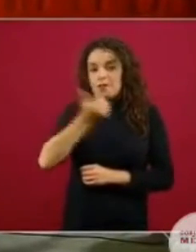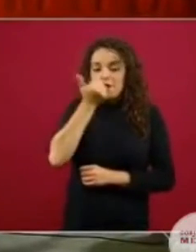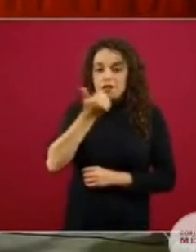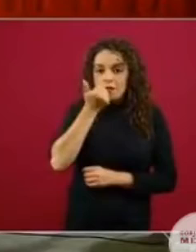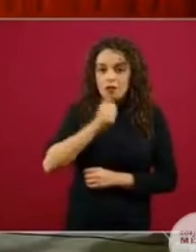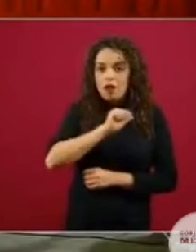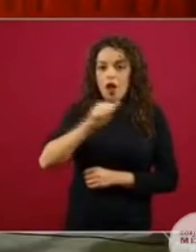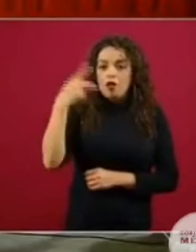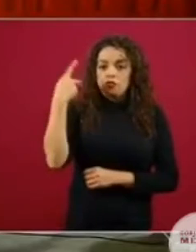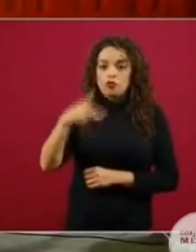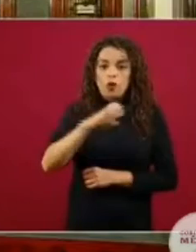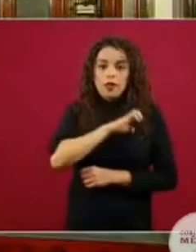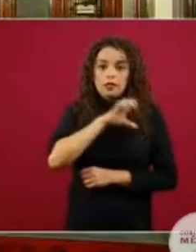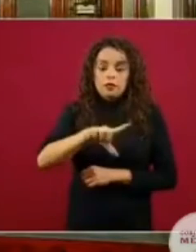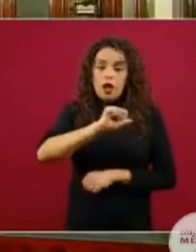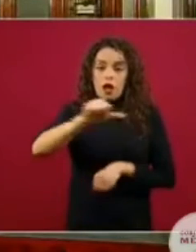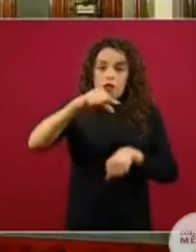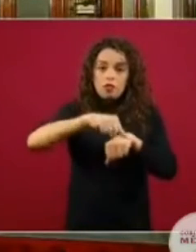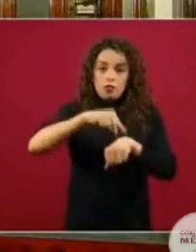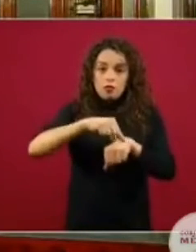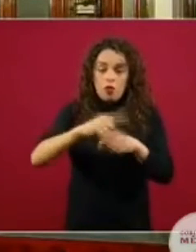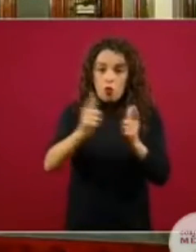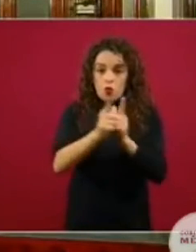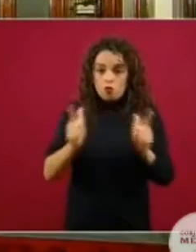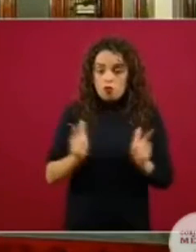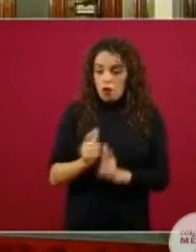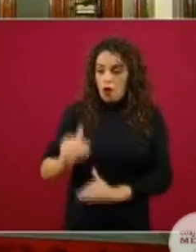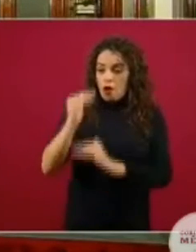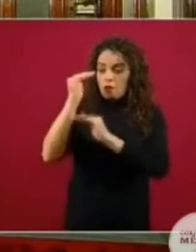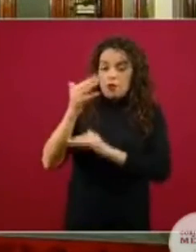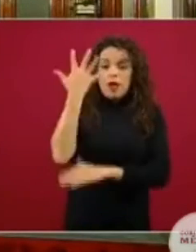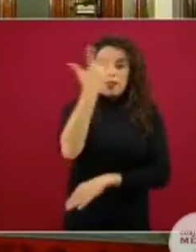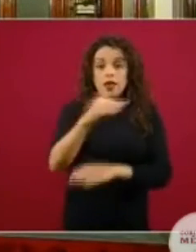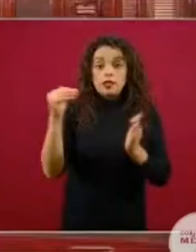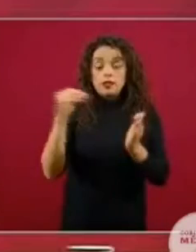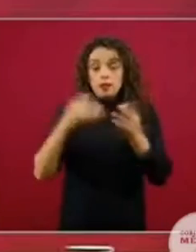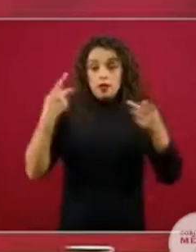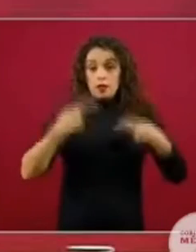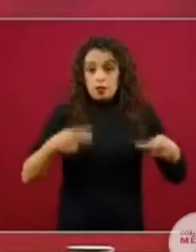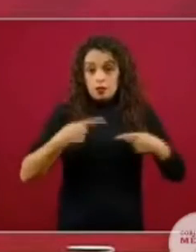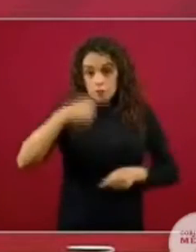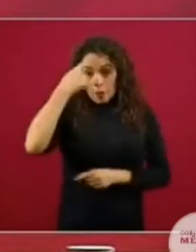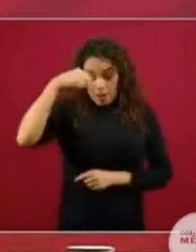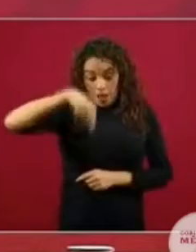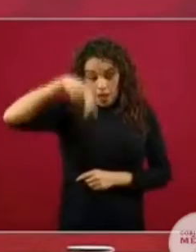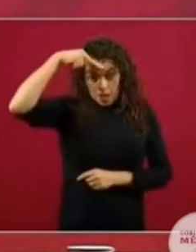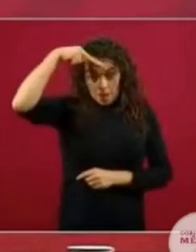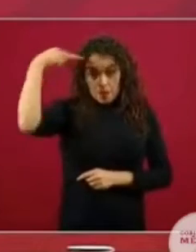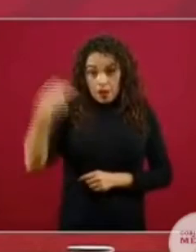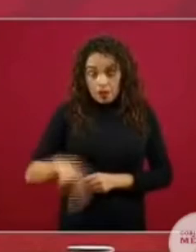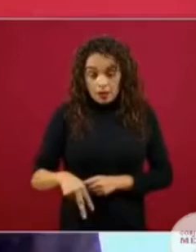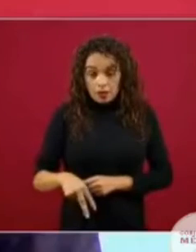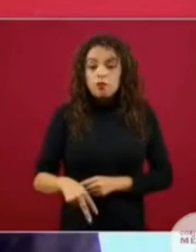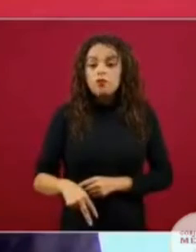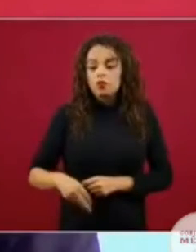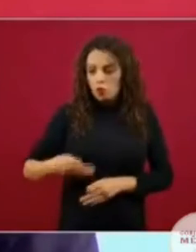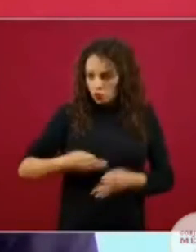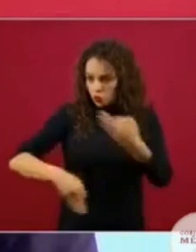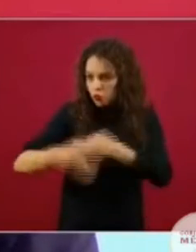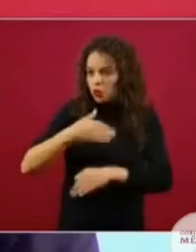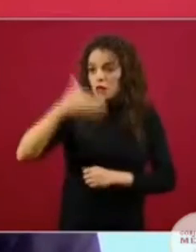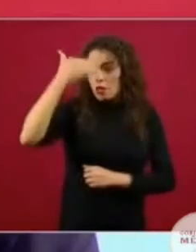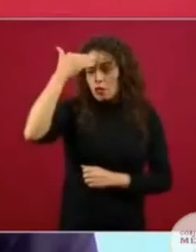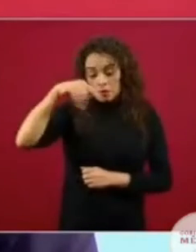habitualmente hay un cupo máximo de 10 mil para la formación en méjico y conscientes de que tenemos un déficit muy importante